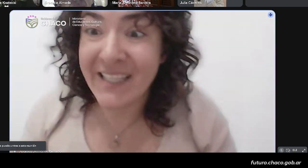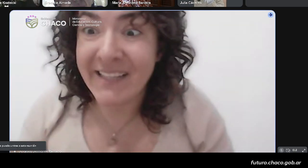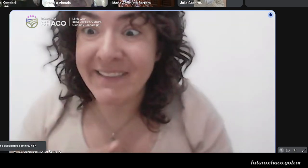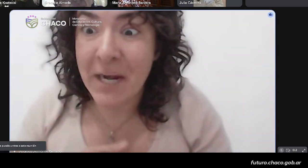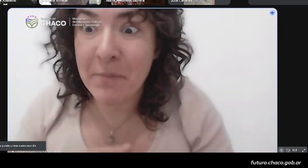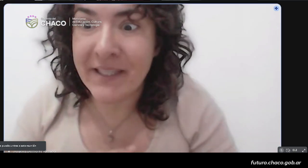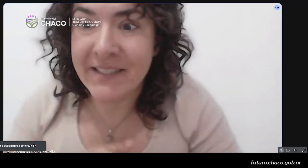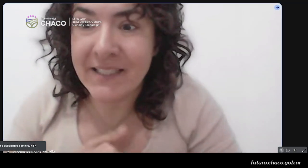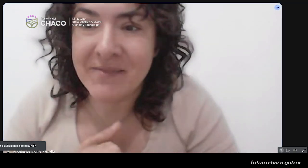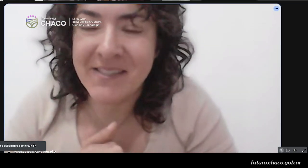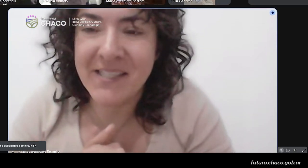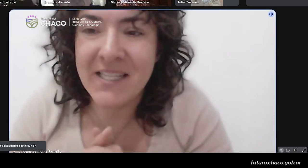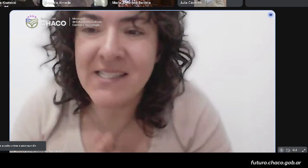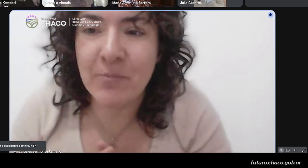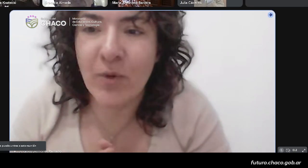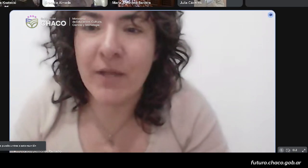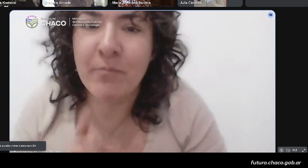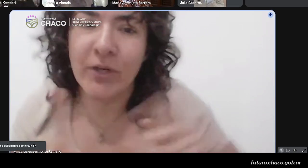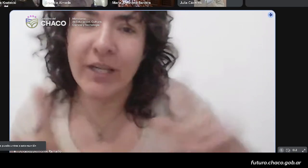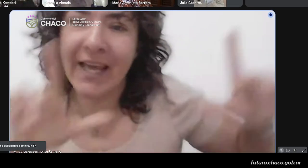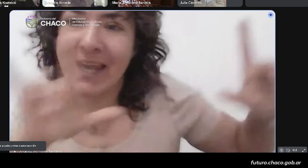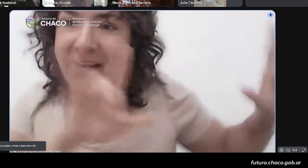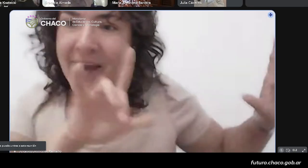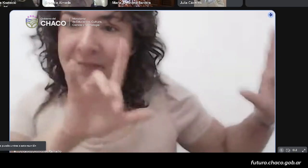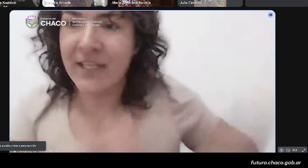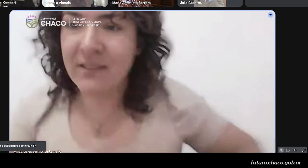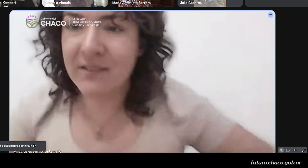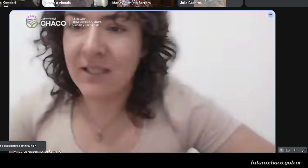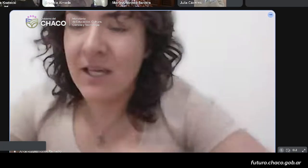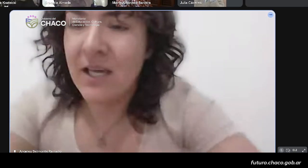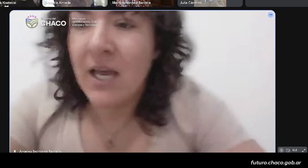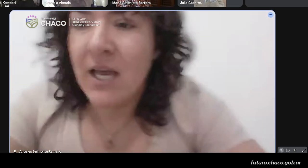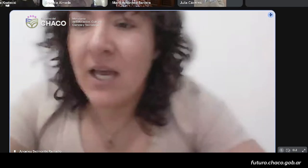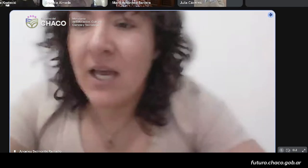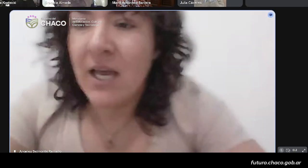se conecta la intérprete, ¿sí? Si pueden ponerla en grande.